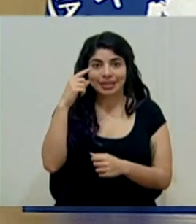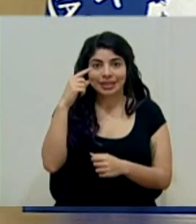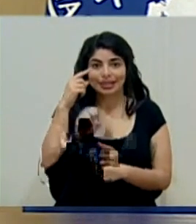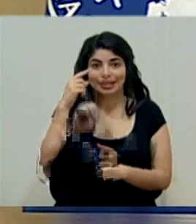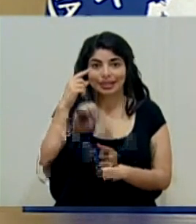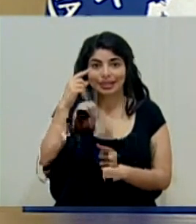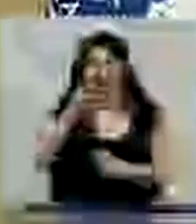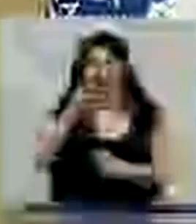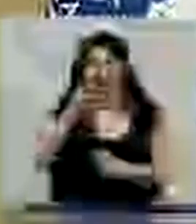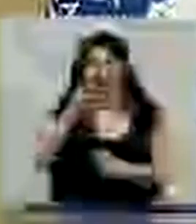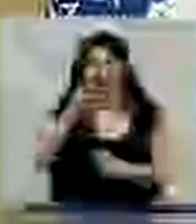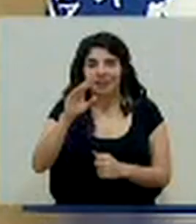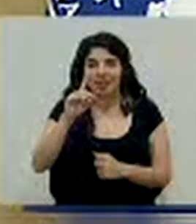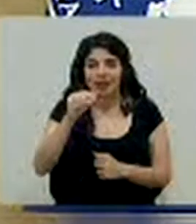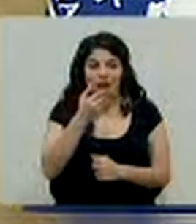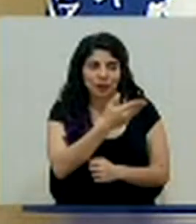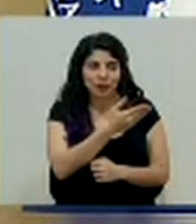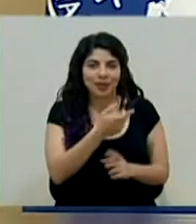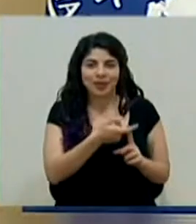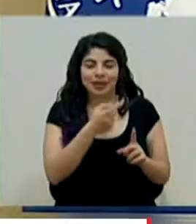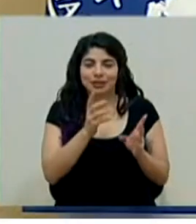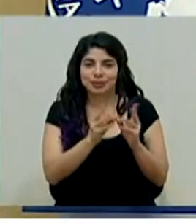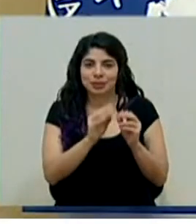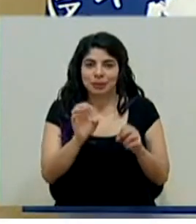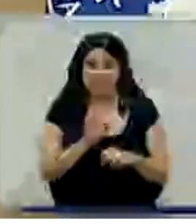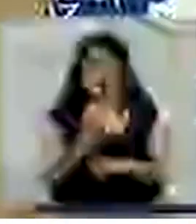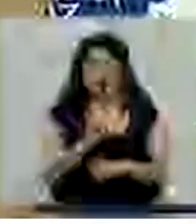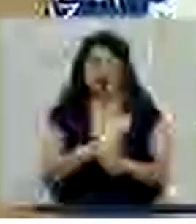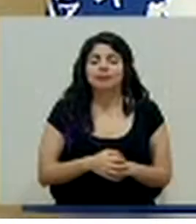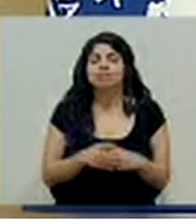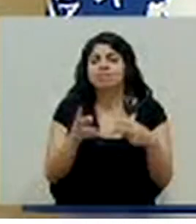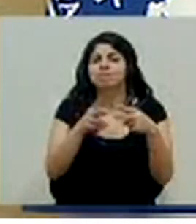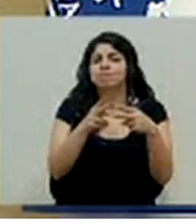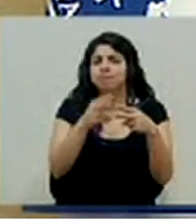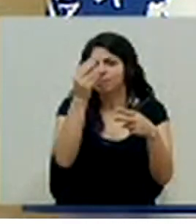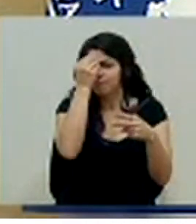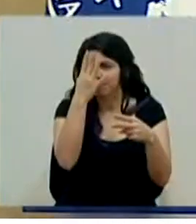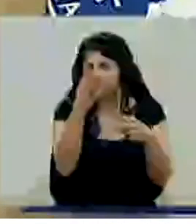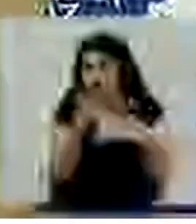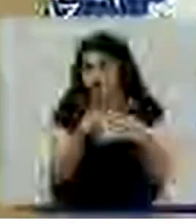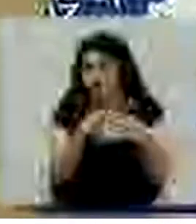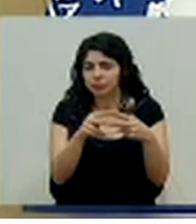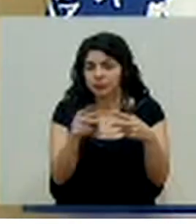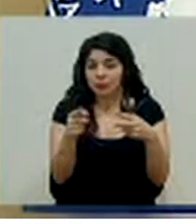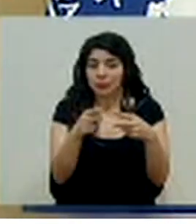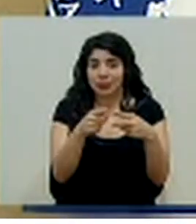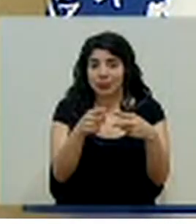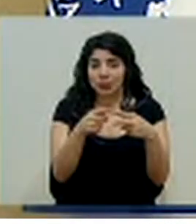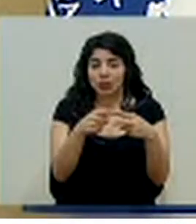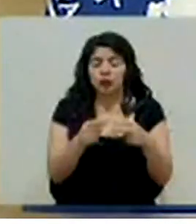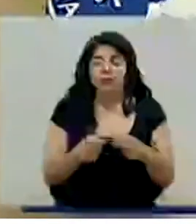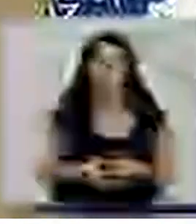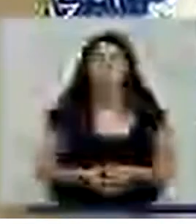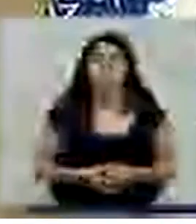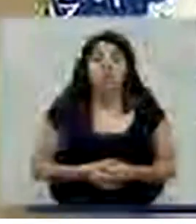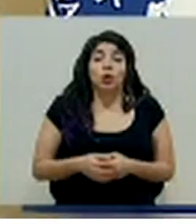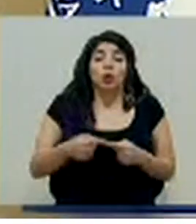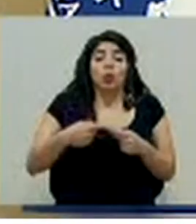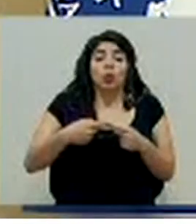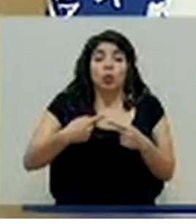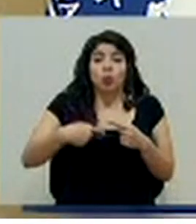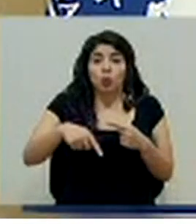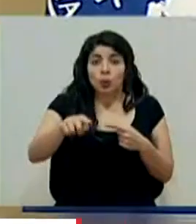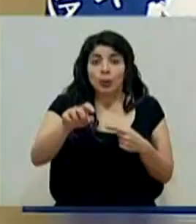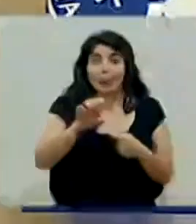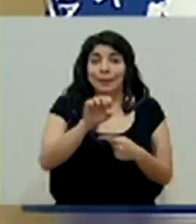de la Comisión de Emergencias. Dos mensajes centrales. El primero es que durante